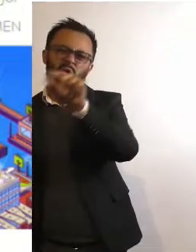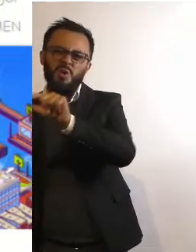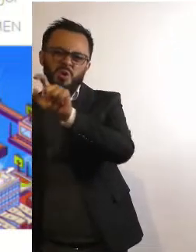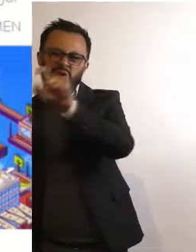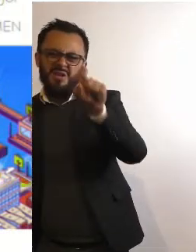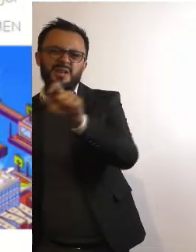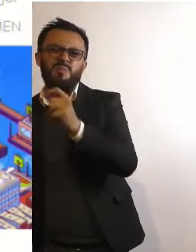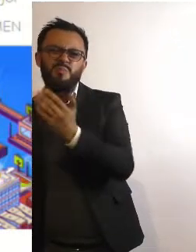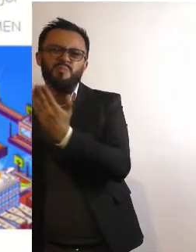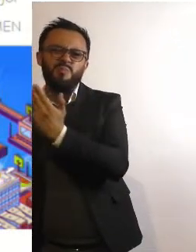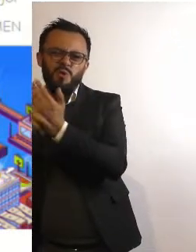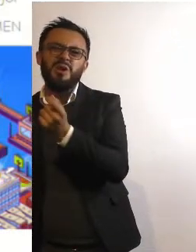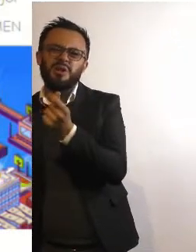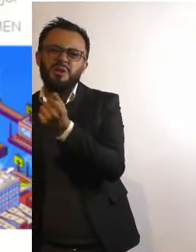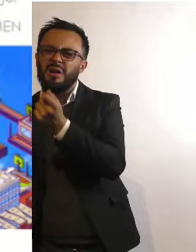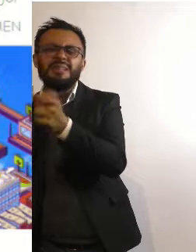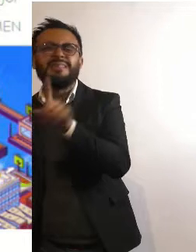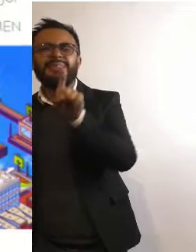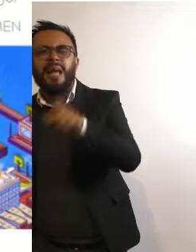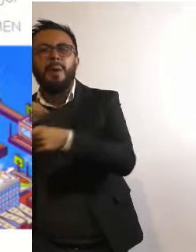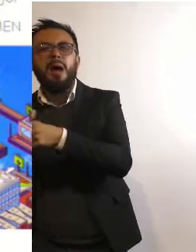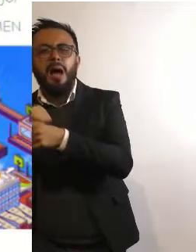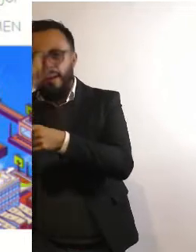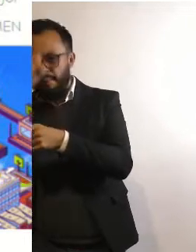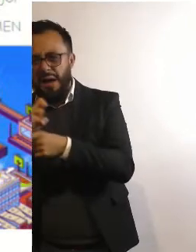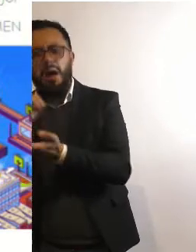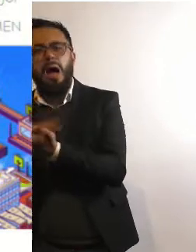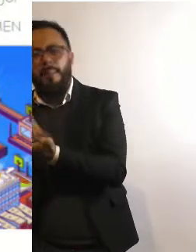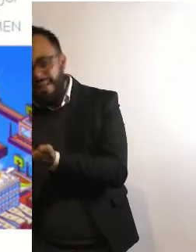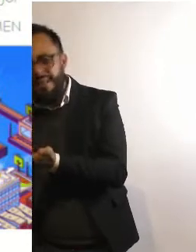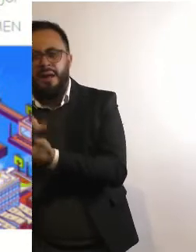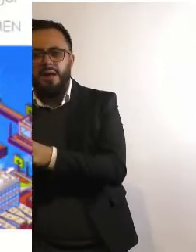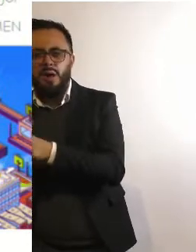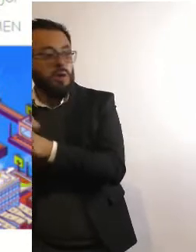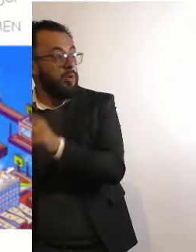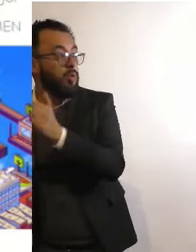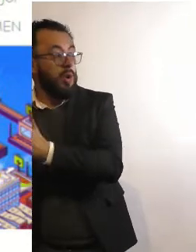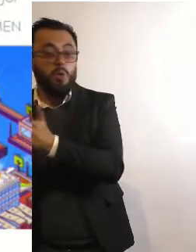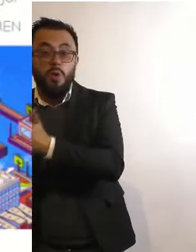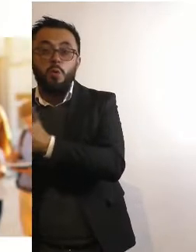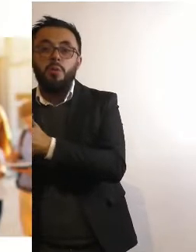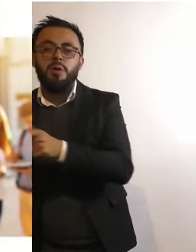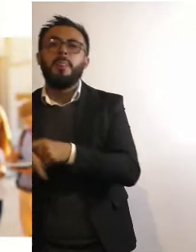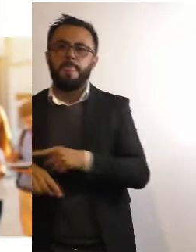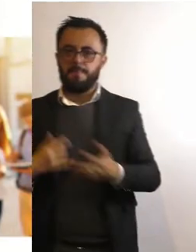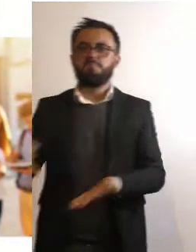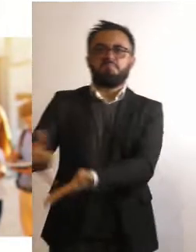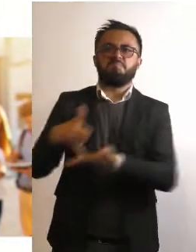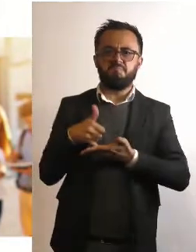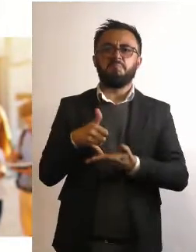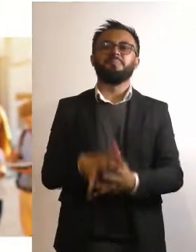con prácticas innovadoras. Siguiente.